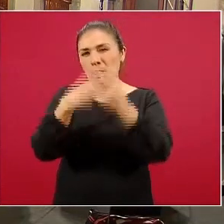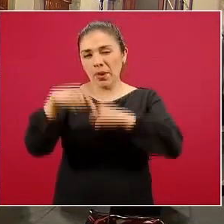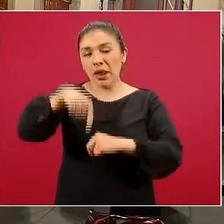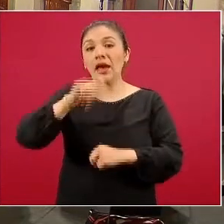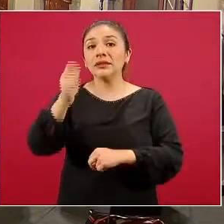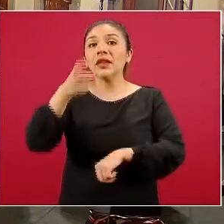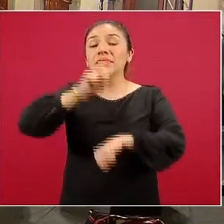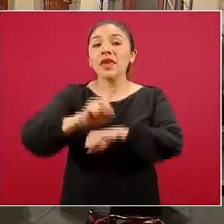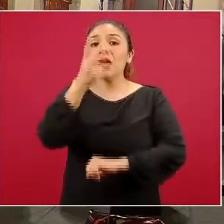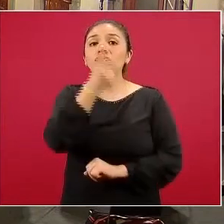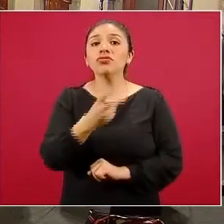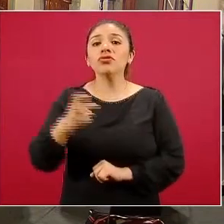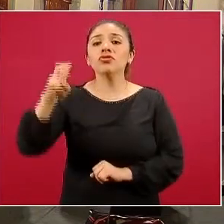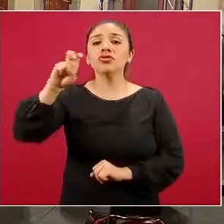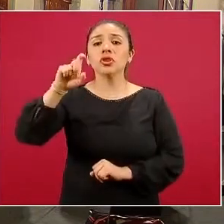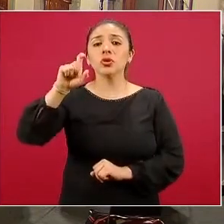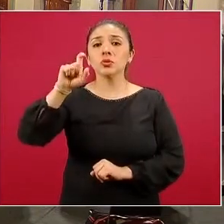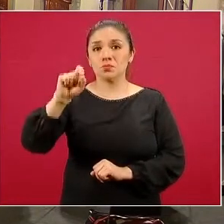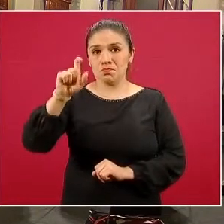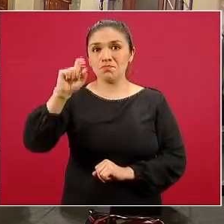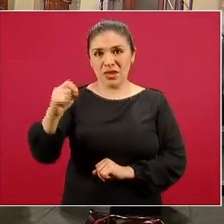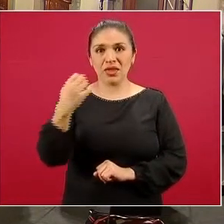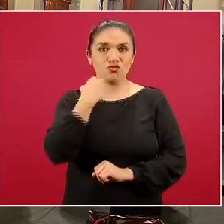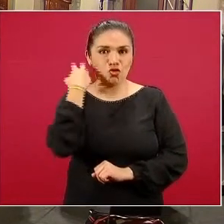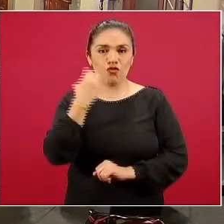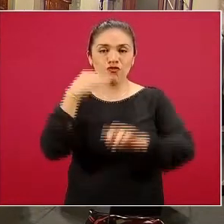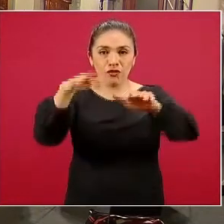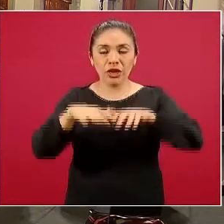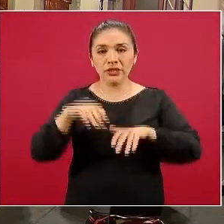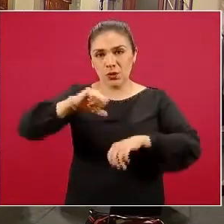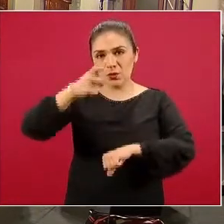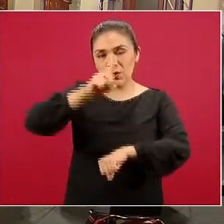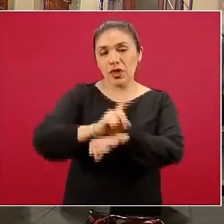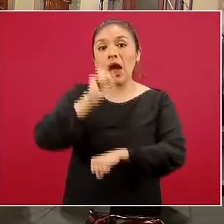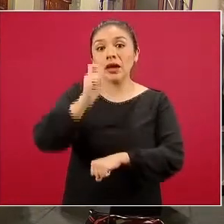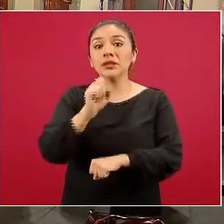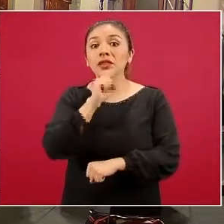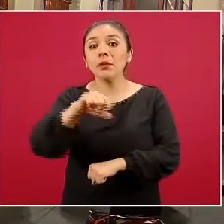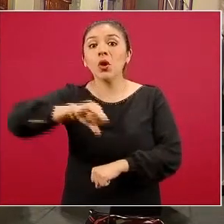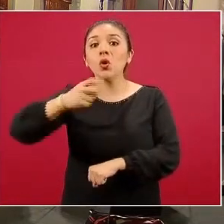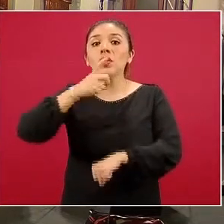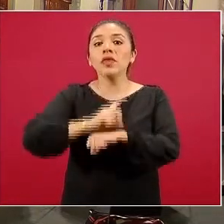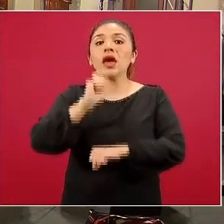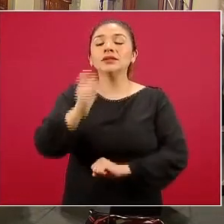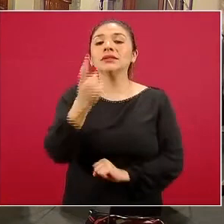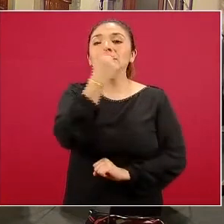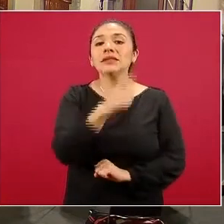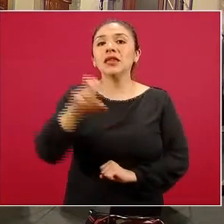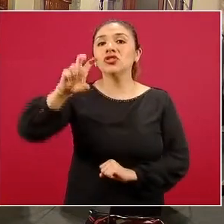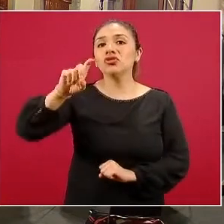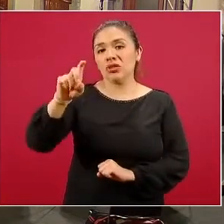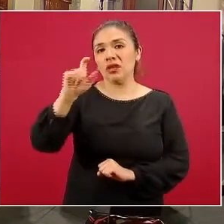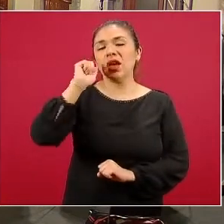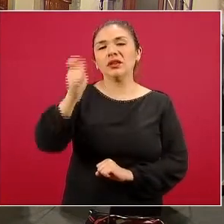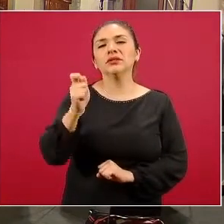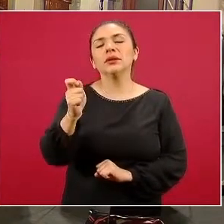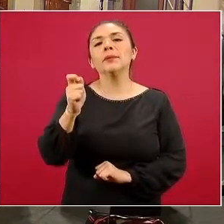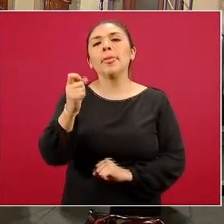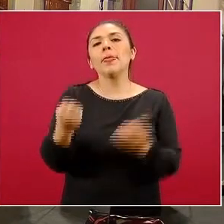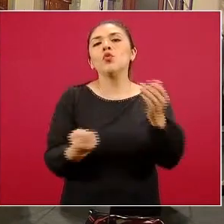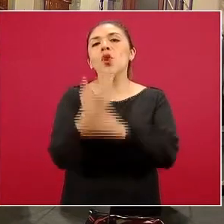número 220 ya el día de hoy, que además es el número 130 de